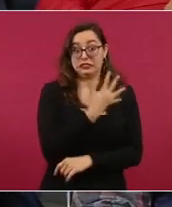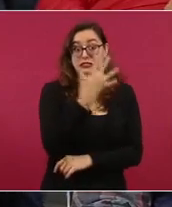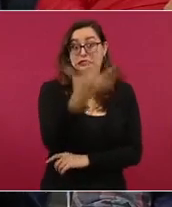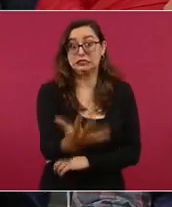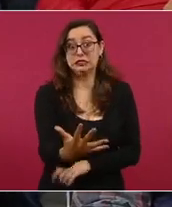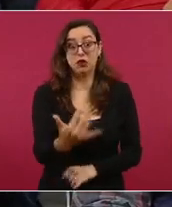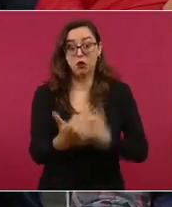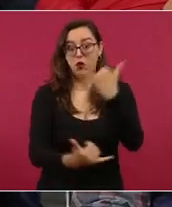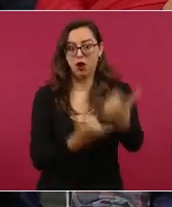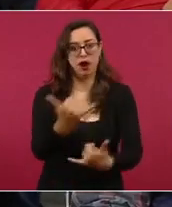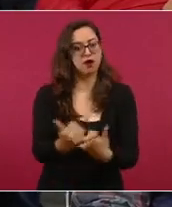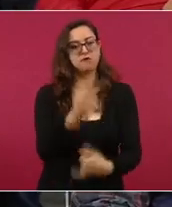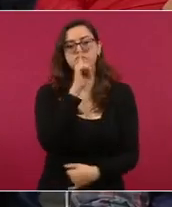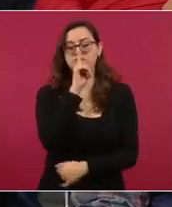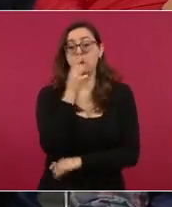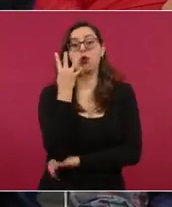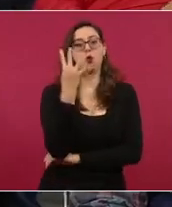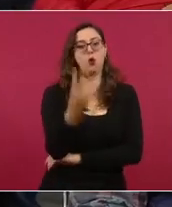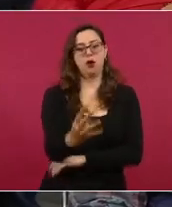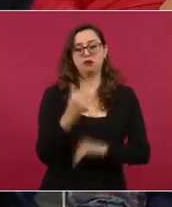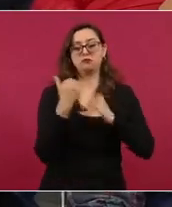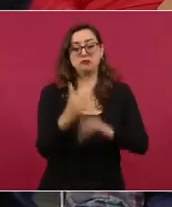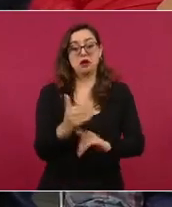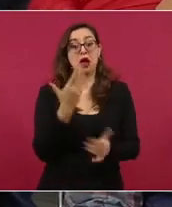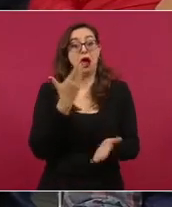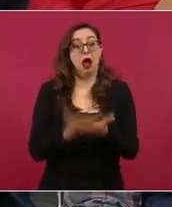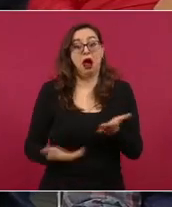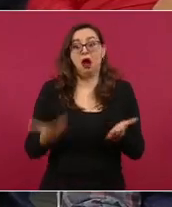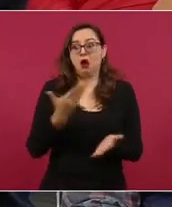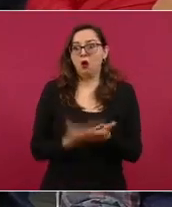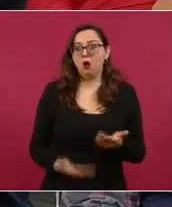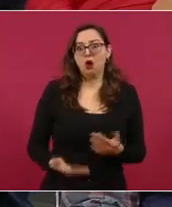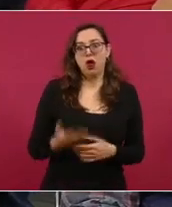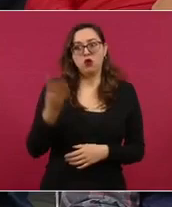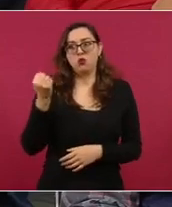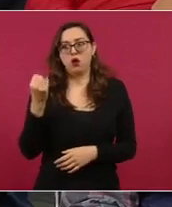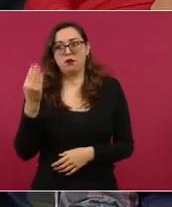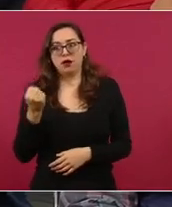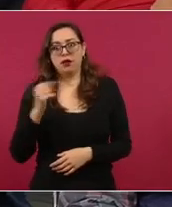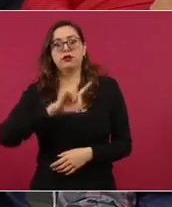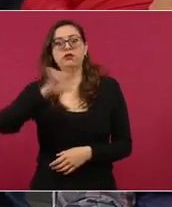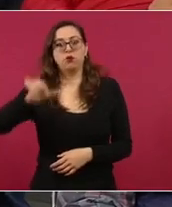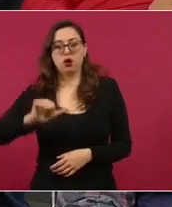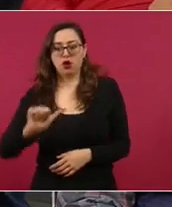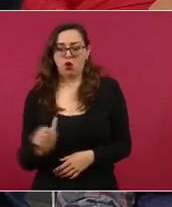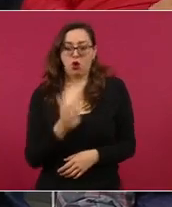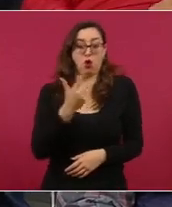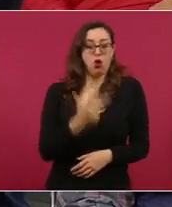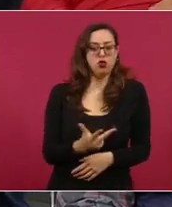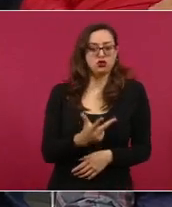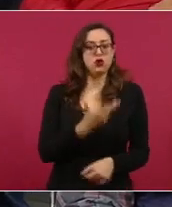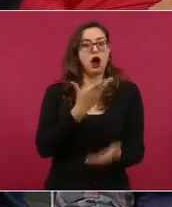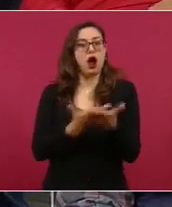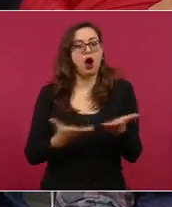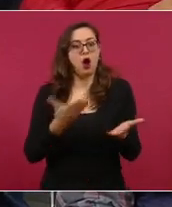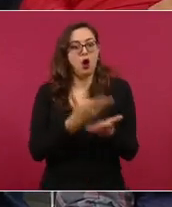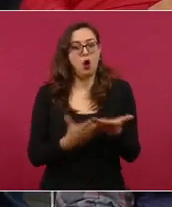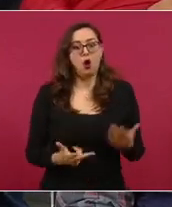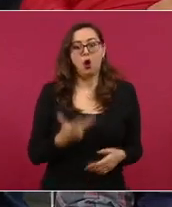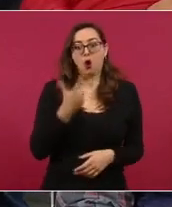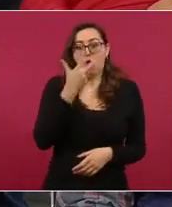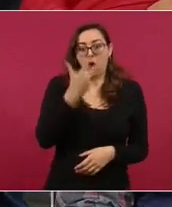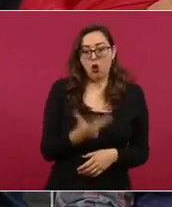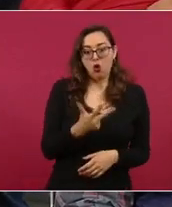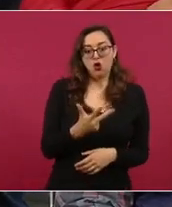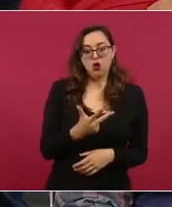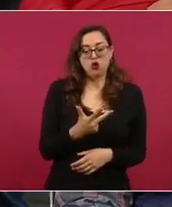no se respetó ese acuerdo, aumentó a 6, 7, 8, 9 y bajó a 8. Hoy en la cancha hay 8 jugadores. Puede haber no